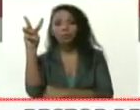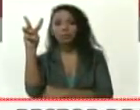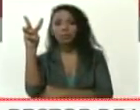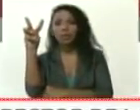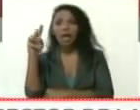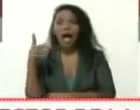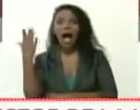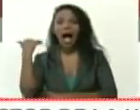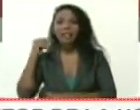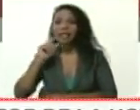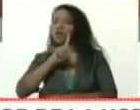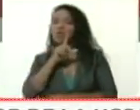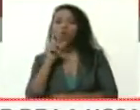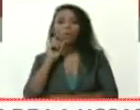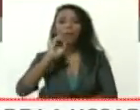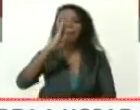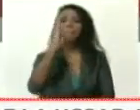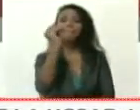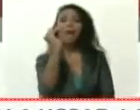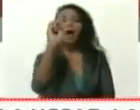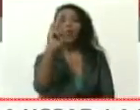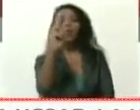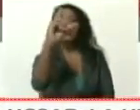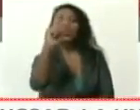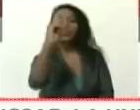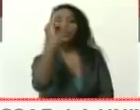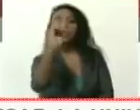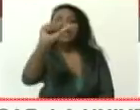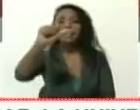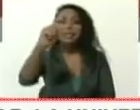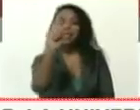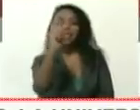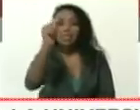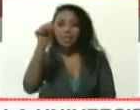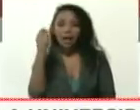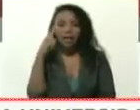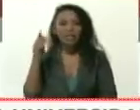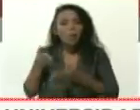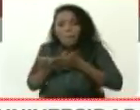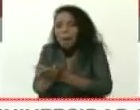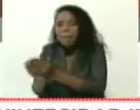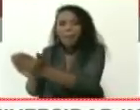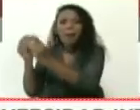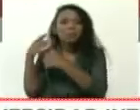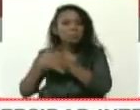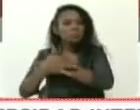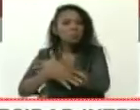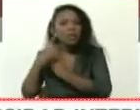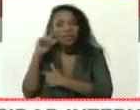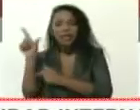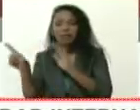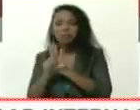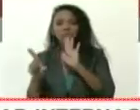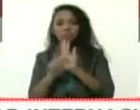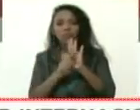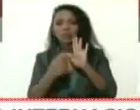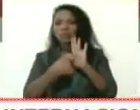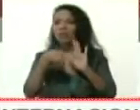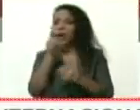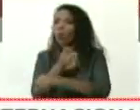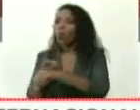Juan Bautista Irving. Y una disputa por unas embarcaciones que legítimamente el